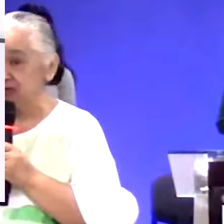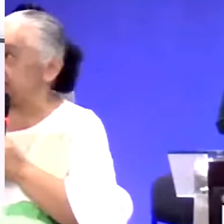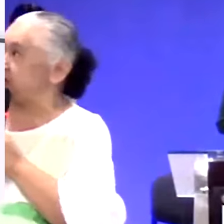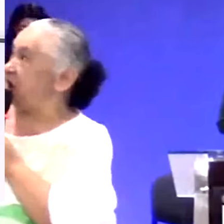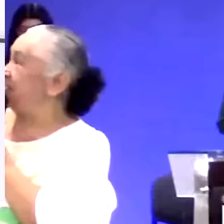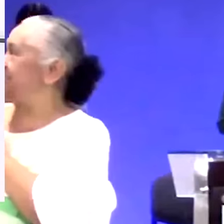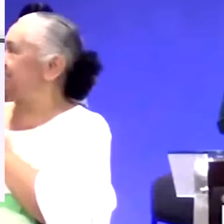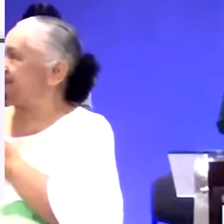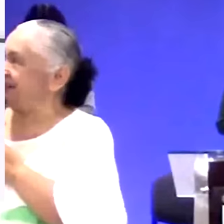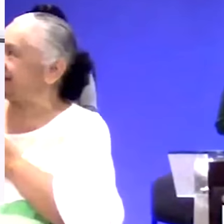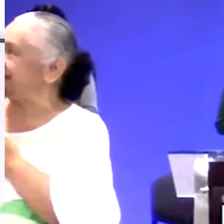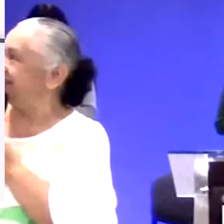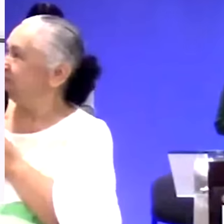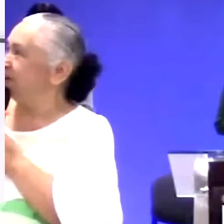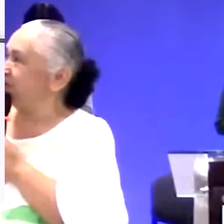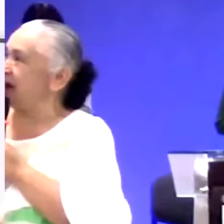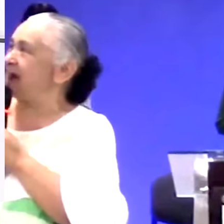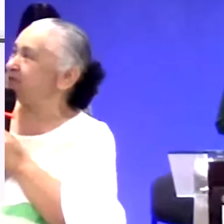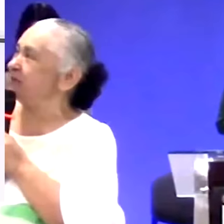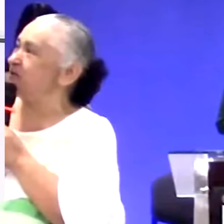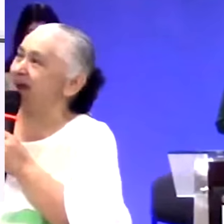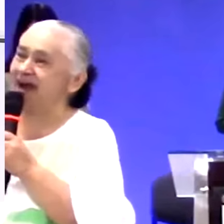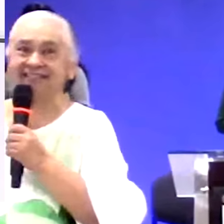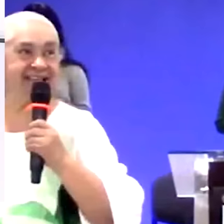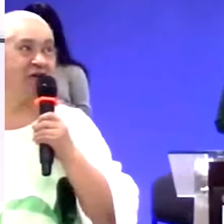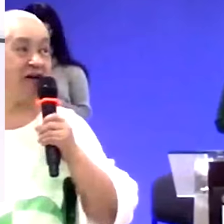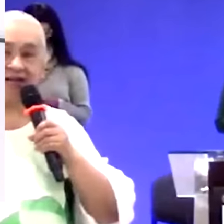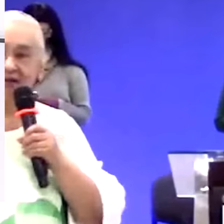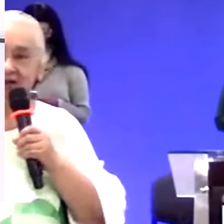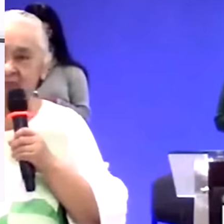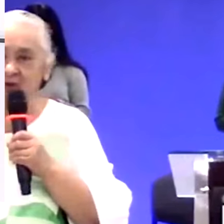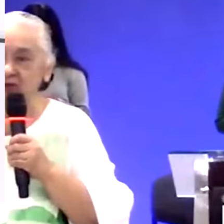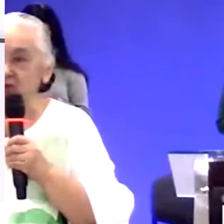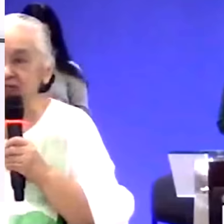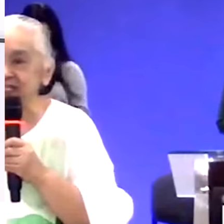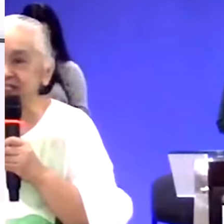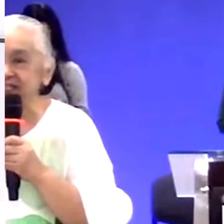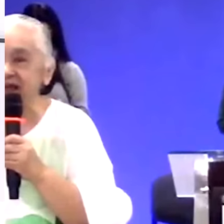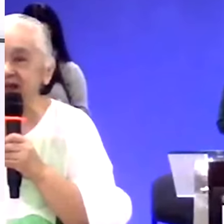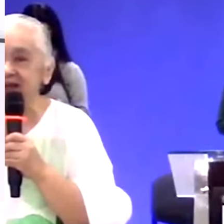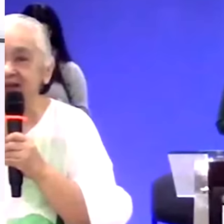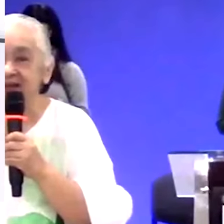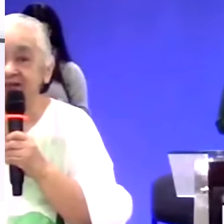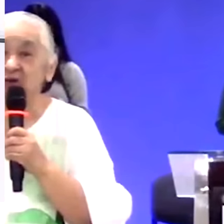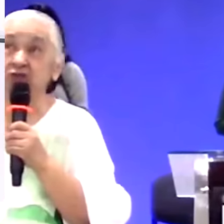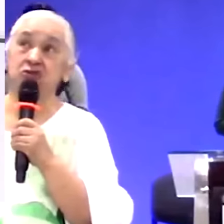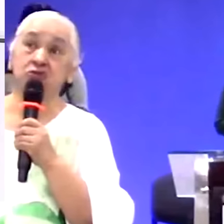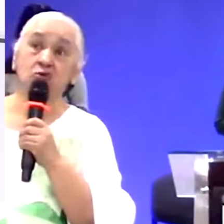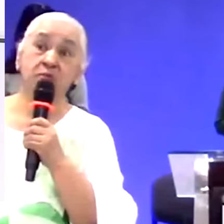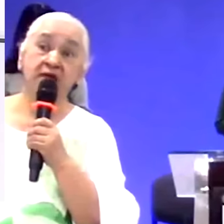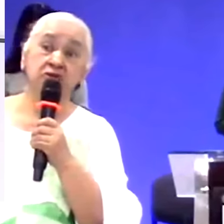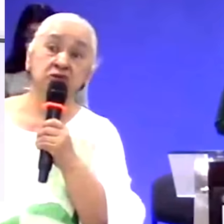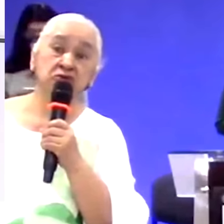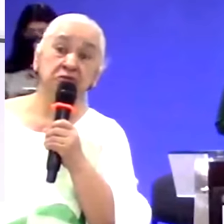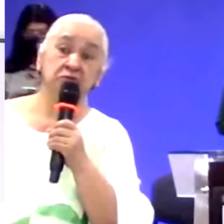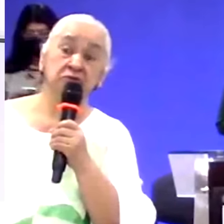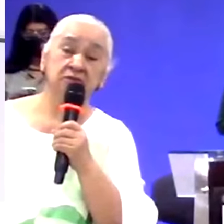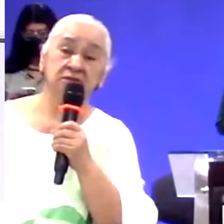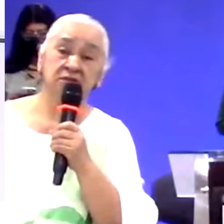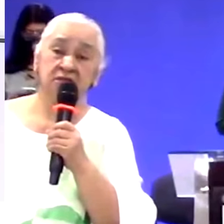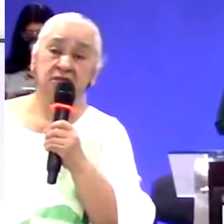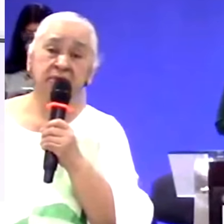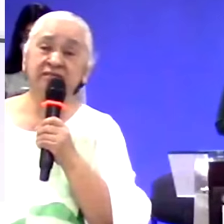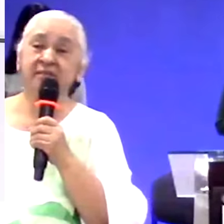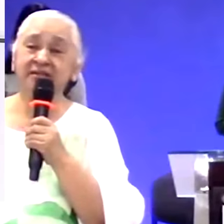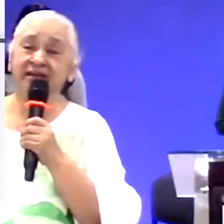ayuda a ganar, nos ayuda a vencer, nos ayuda a avanzar. Y si usted necesita la ayuda de Dios, Dios te ha hablado. Dios te dice